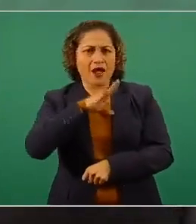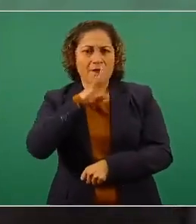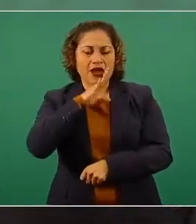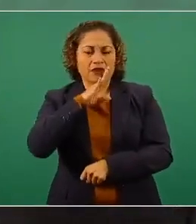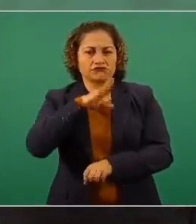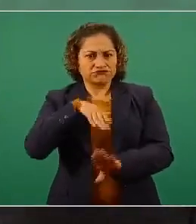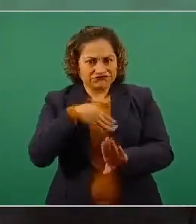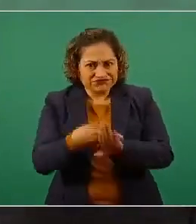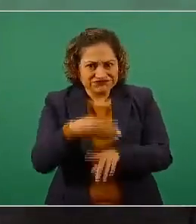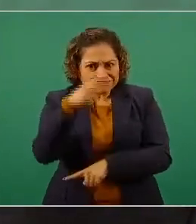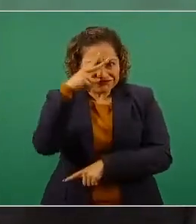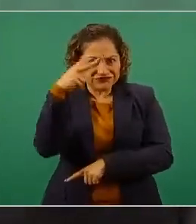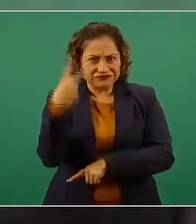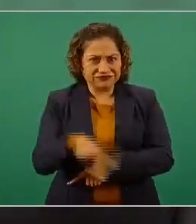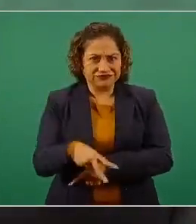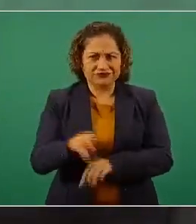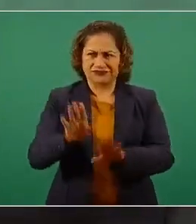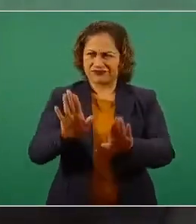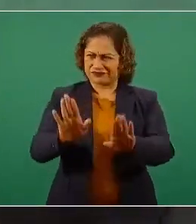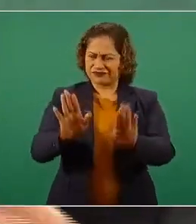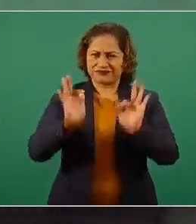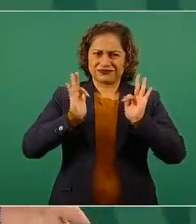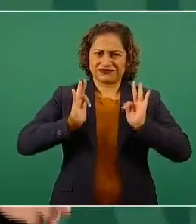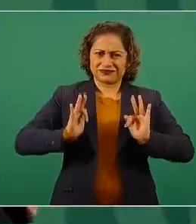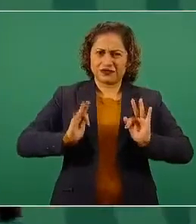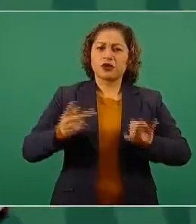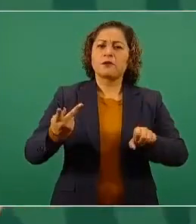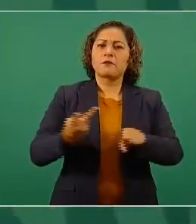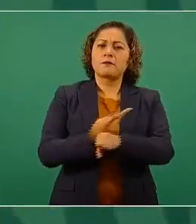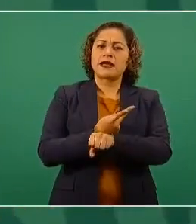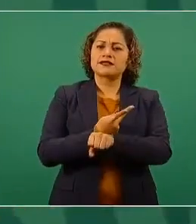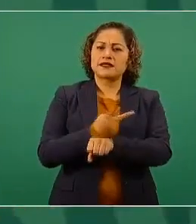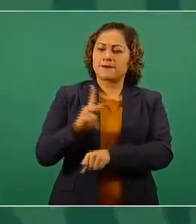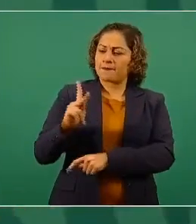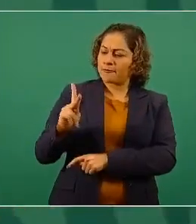que como el nombre lo indica, es